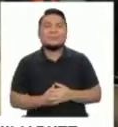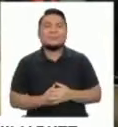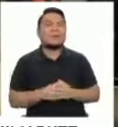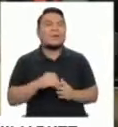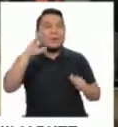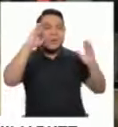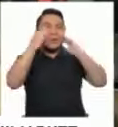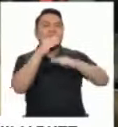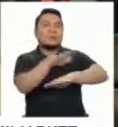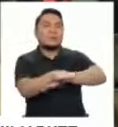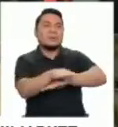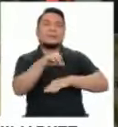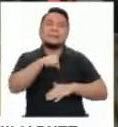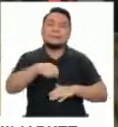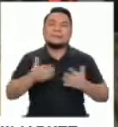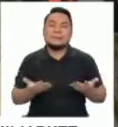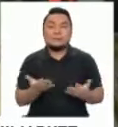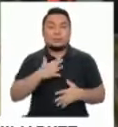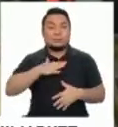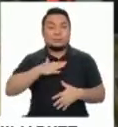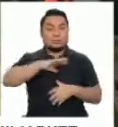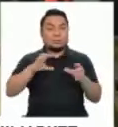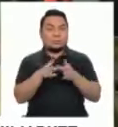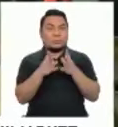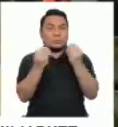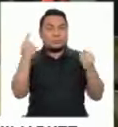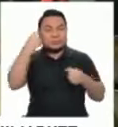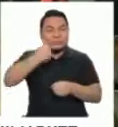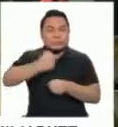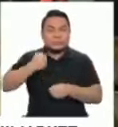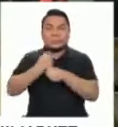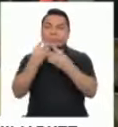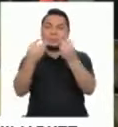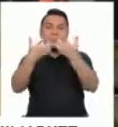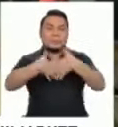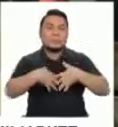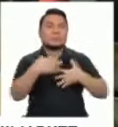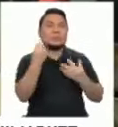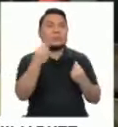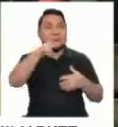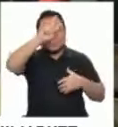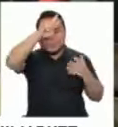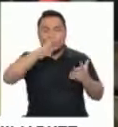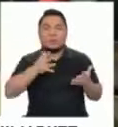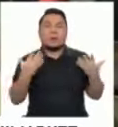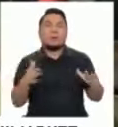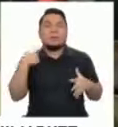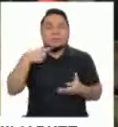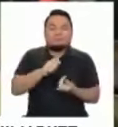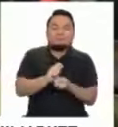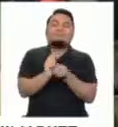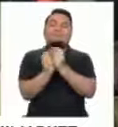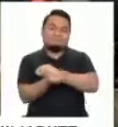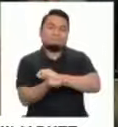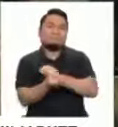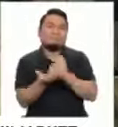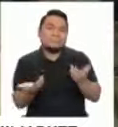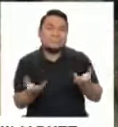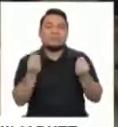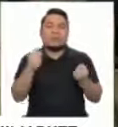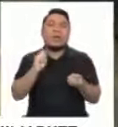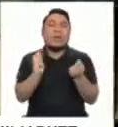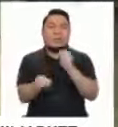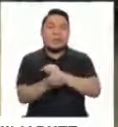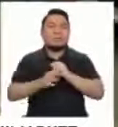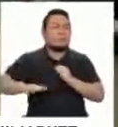tardes. Nosotros, como muchos negocios, muchas empresas peruanas, nos hemos adaptado al cambio,